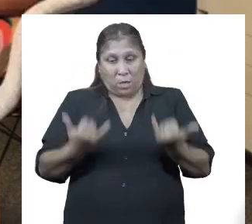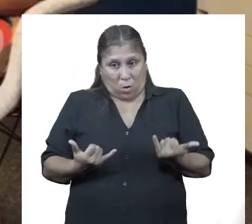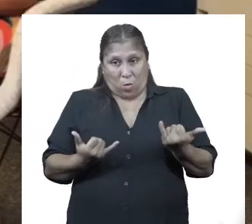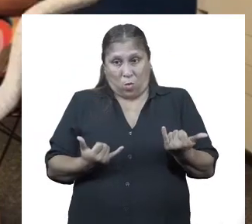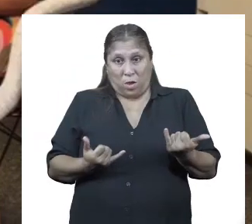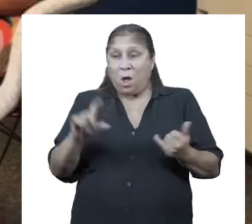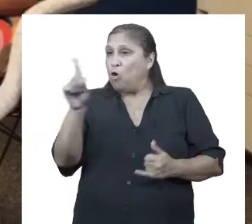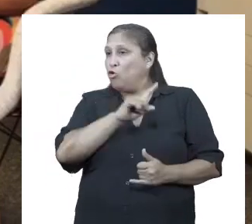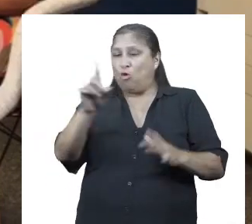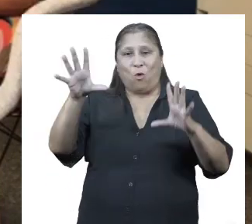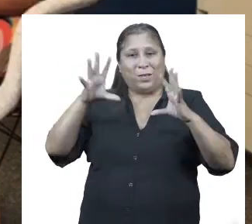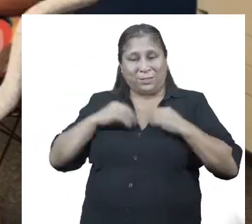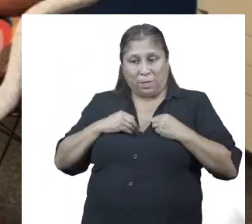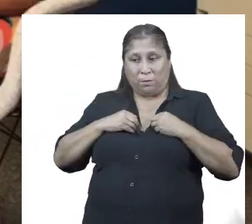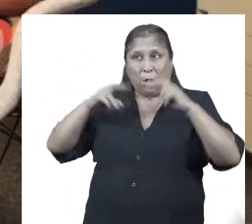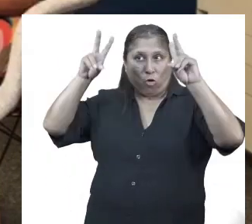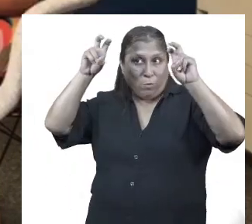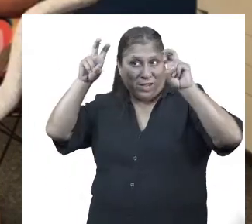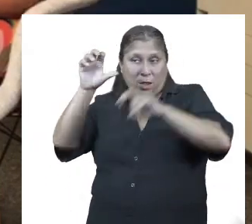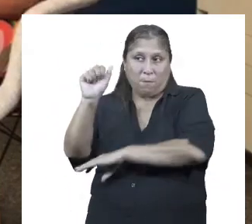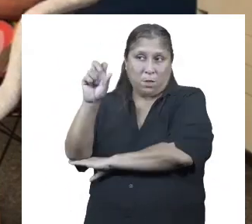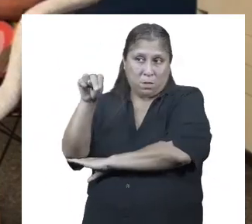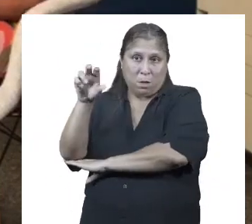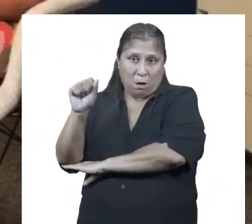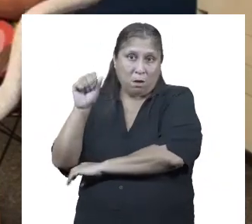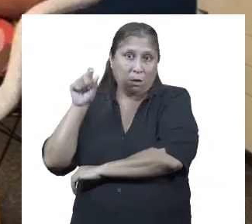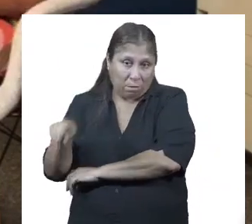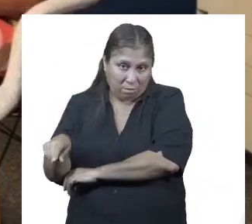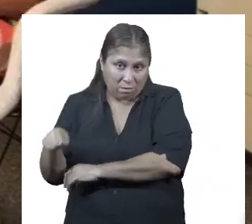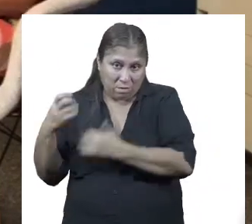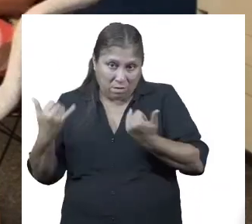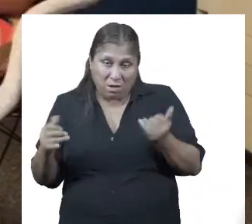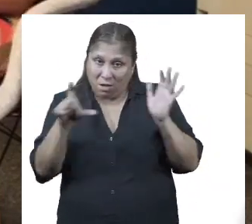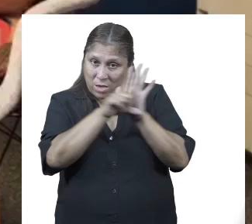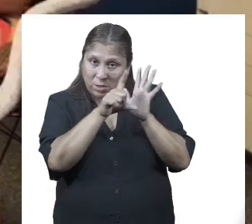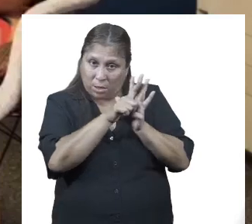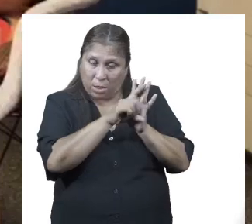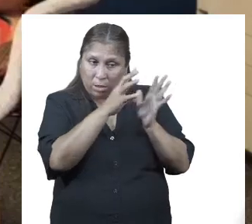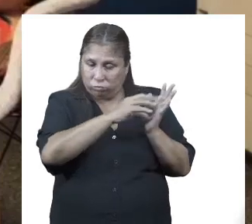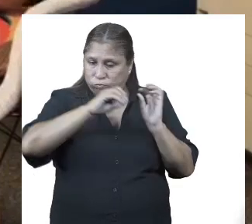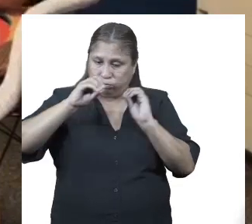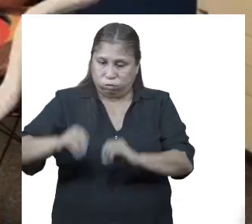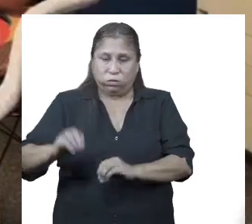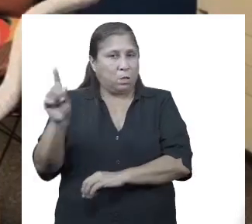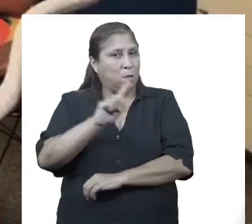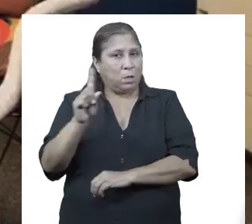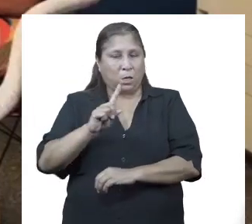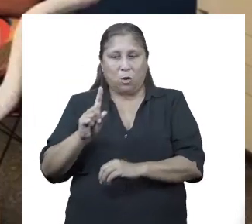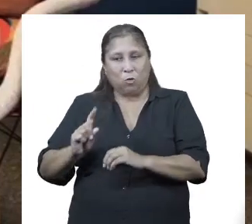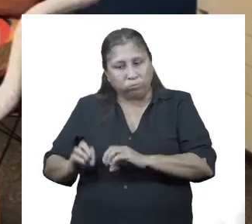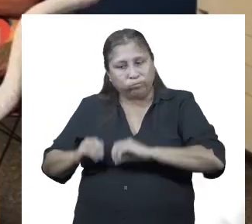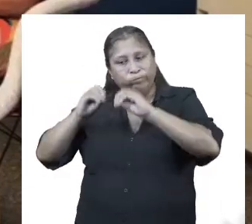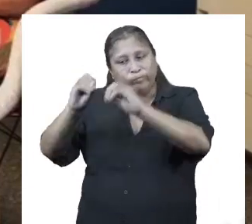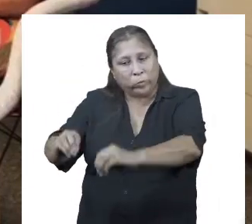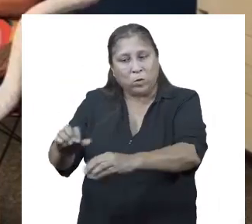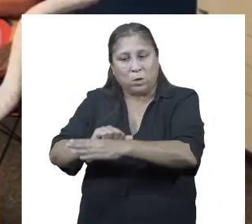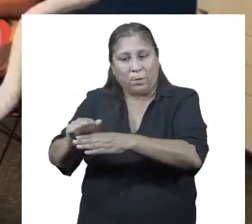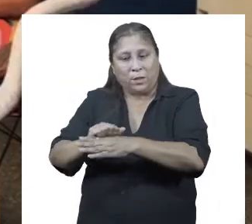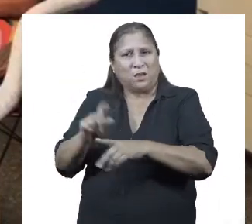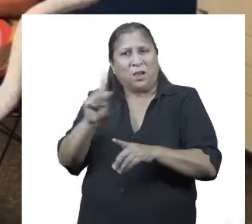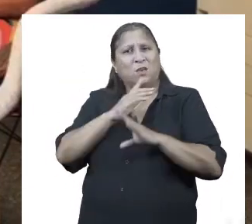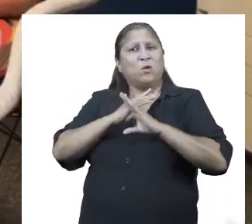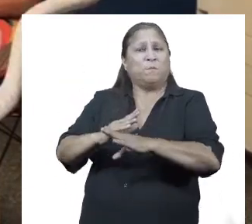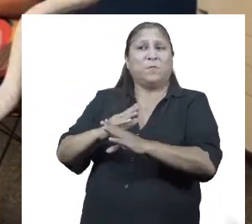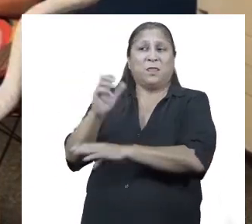lo es, que hoy día no reconoce los casos como los de Ana, que sea inaplicada, que no surta efectos y que no